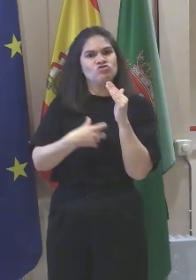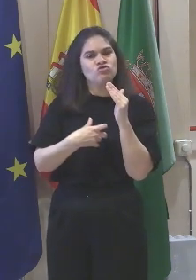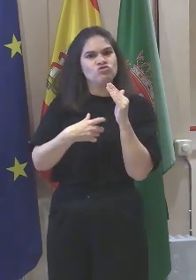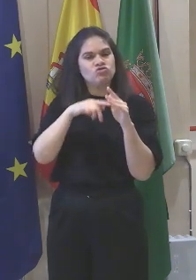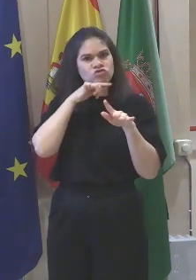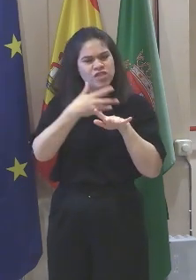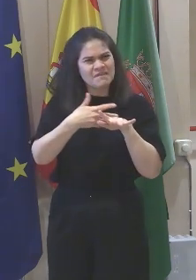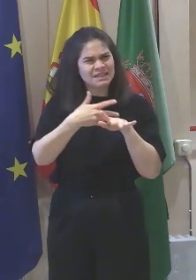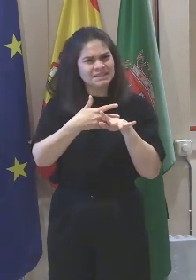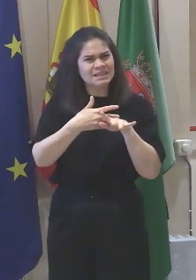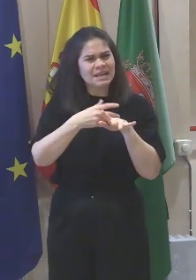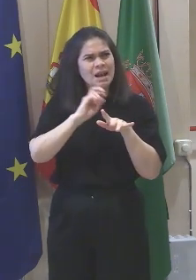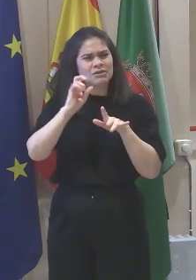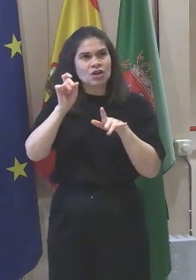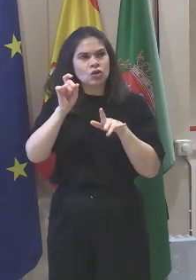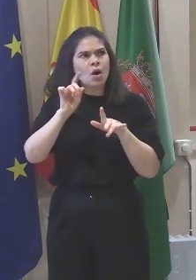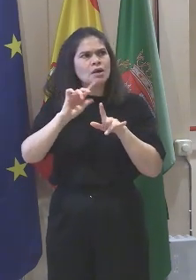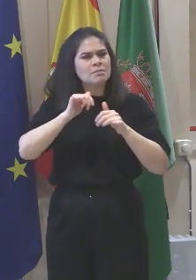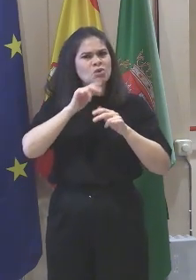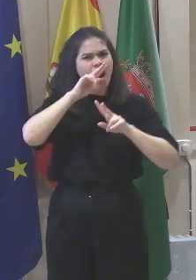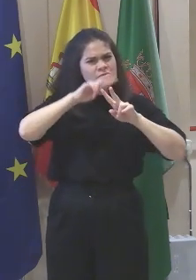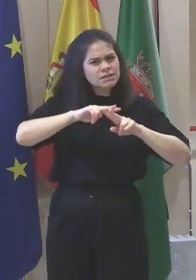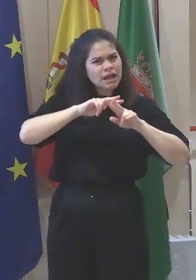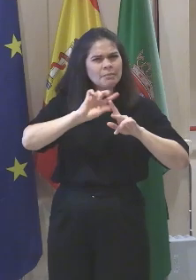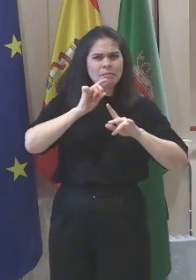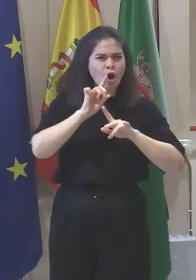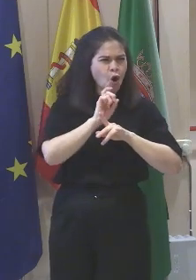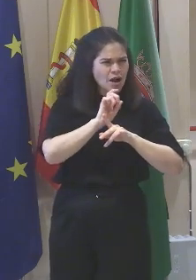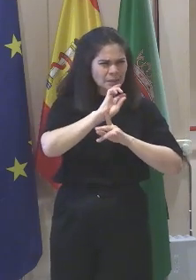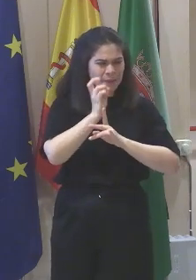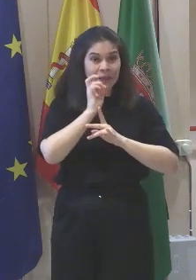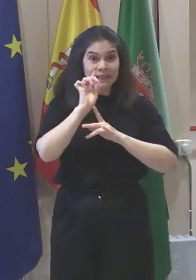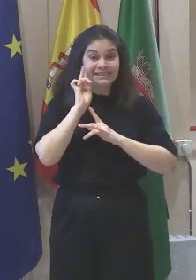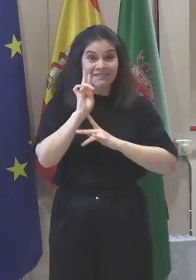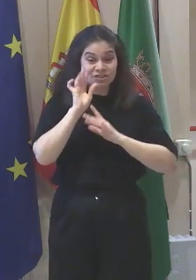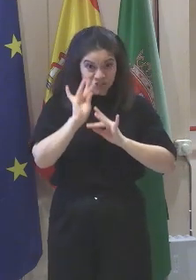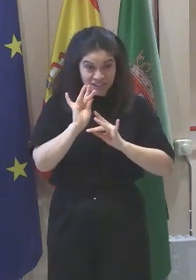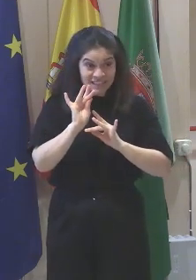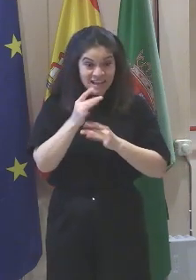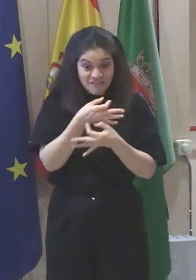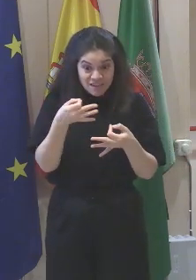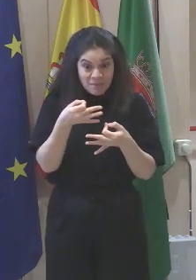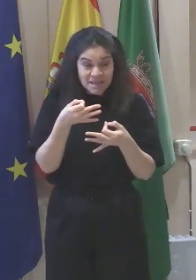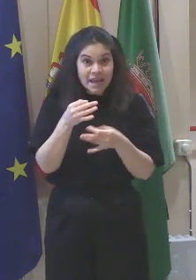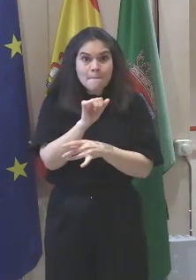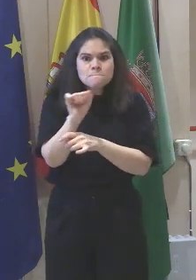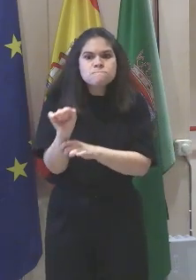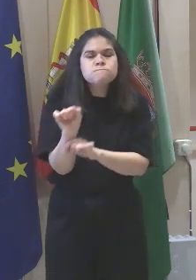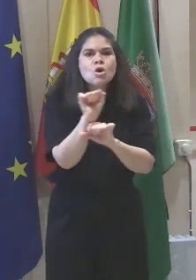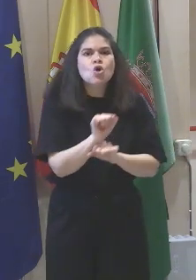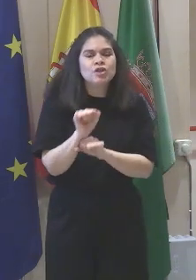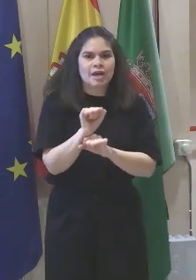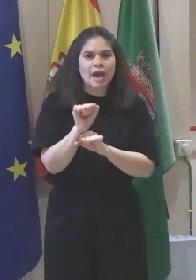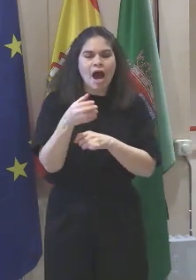empezó a investigar, primero con ratas, etcétera, y se ha visto que efectivamente pues protege a la célula beta del páncreas y